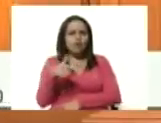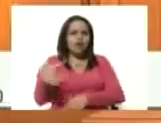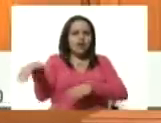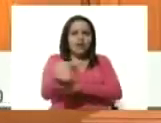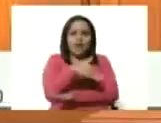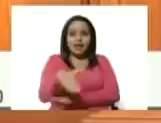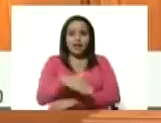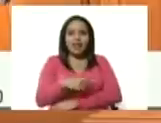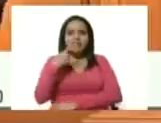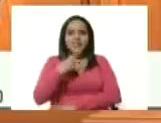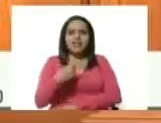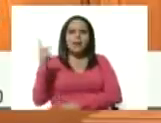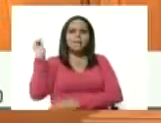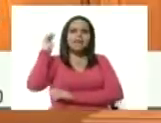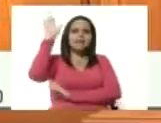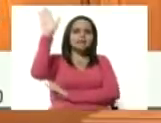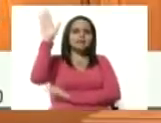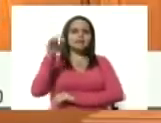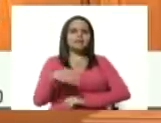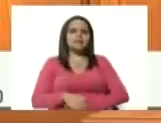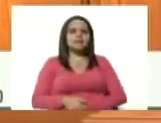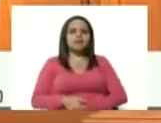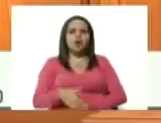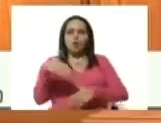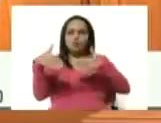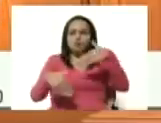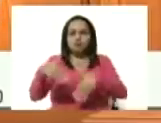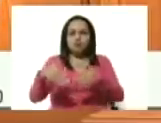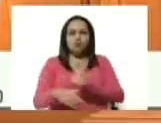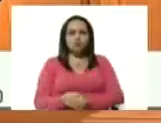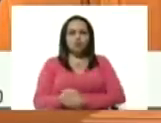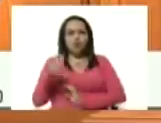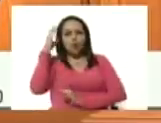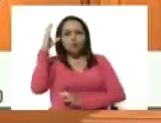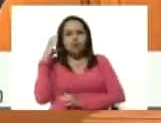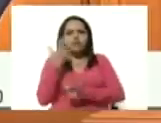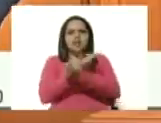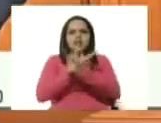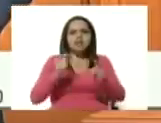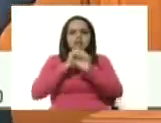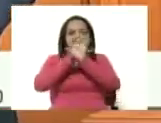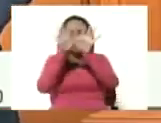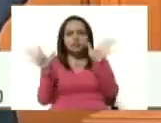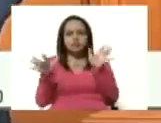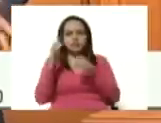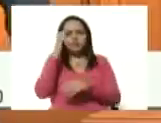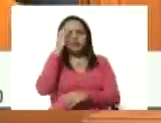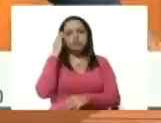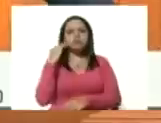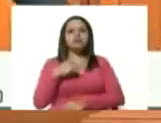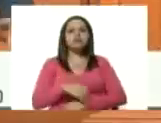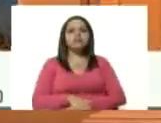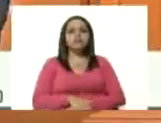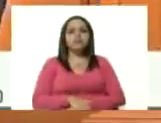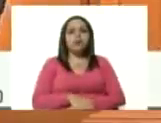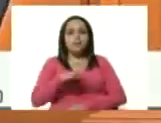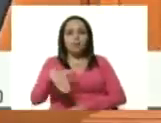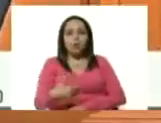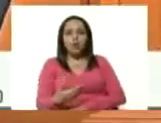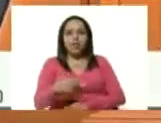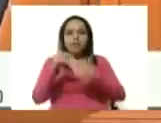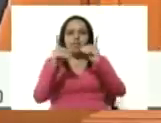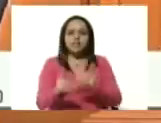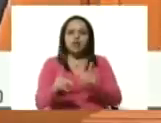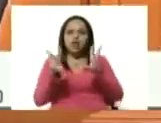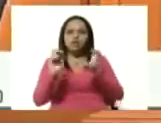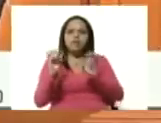calle diga presente con su voto consciente, libre, transparente, para elegir una nueva Asamblea